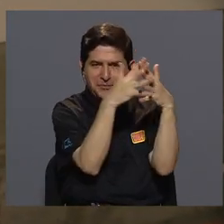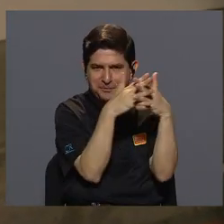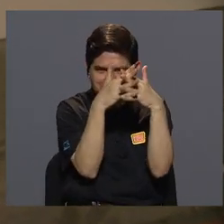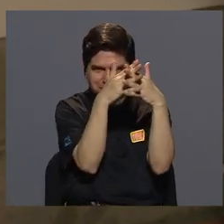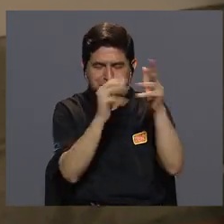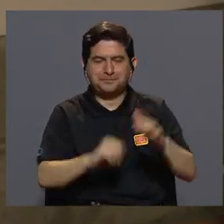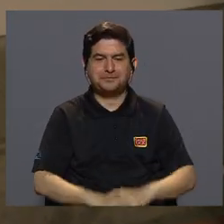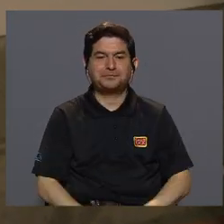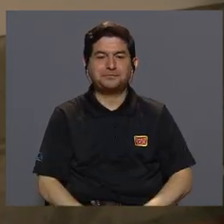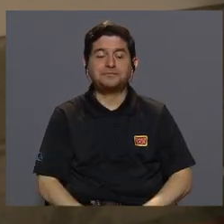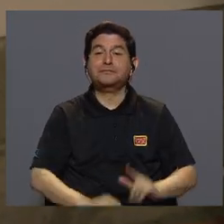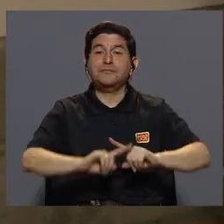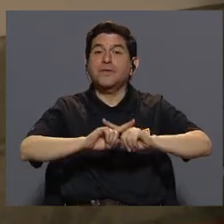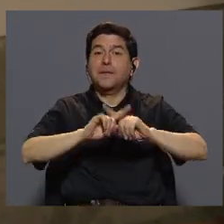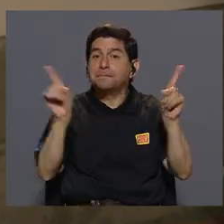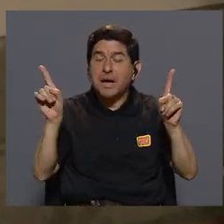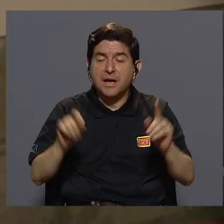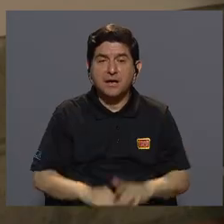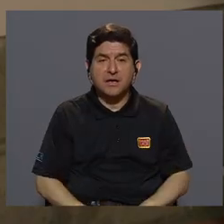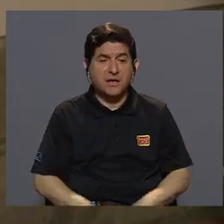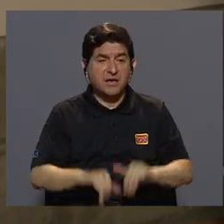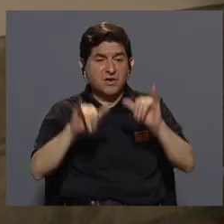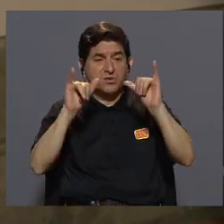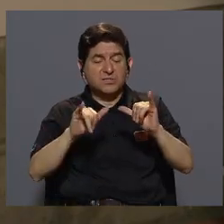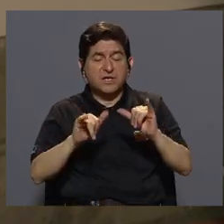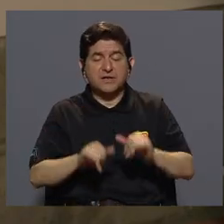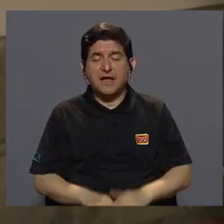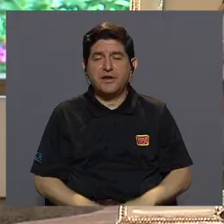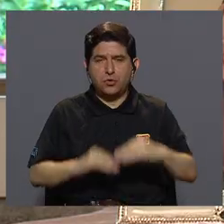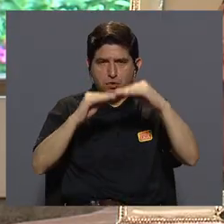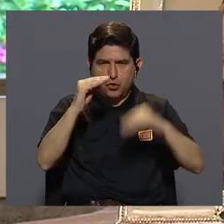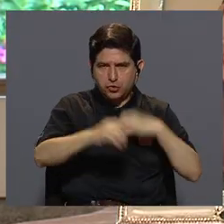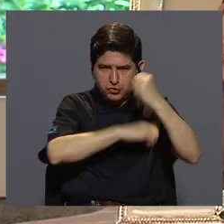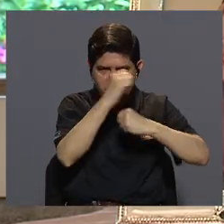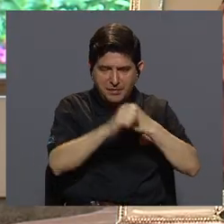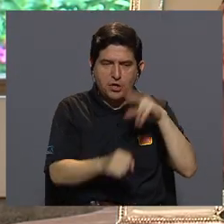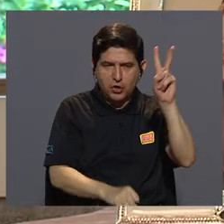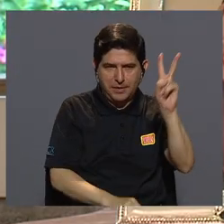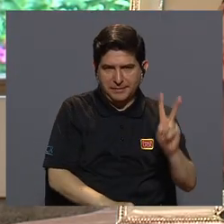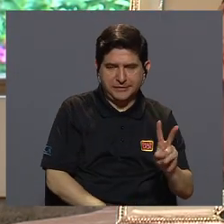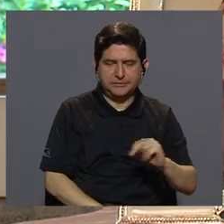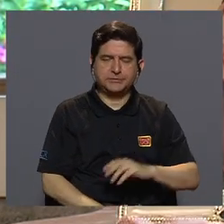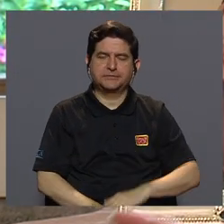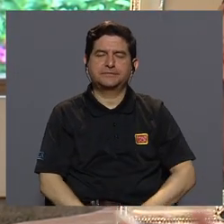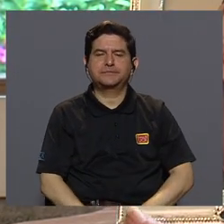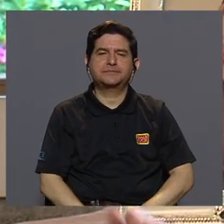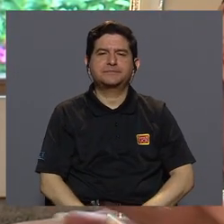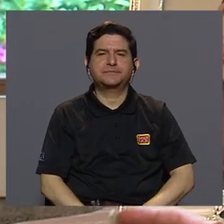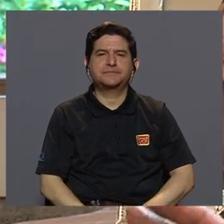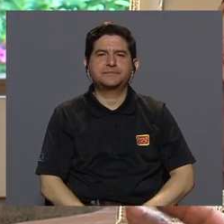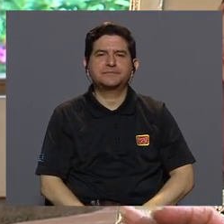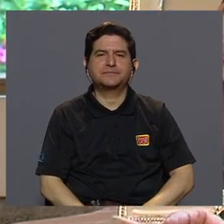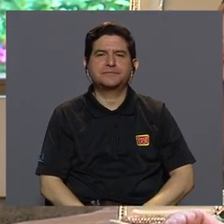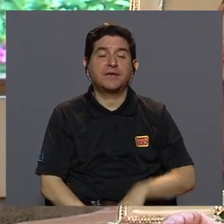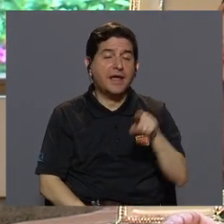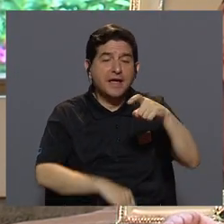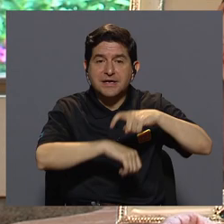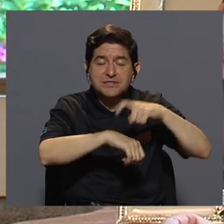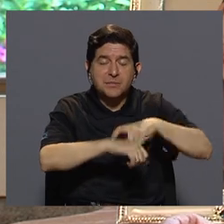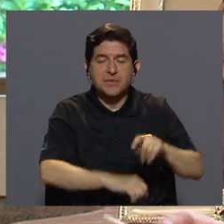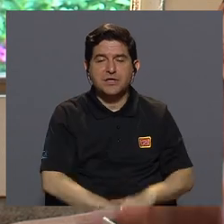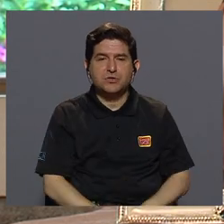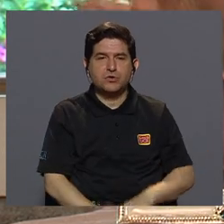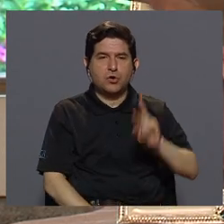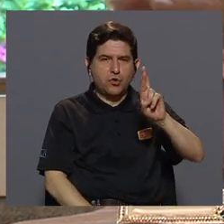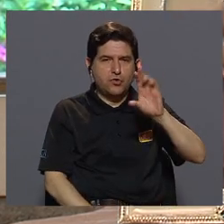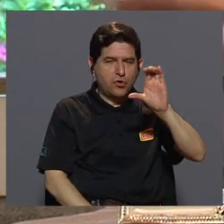Unidos. Pero se quedaron los menores ahí en Venezuela. En Venezuela. En eso,